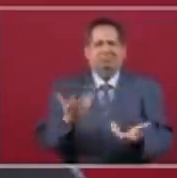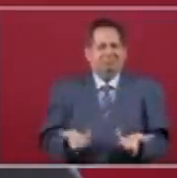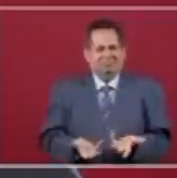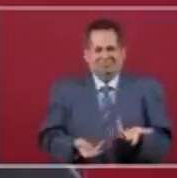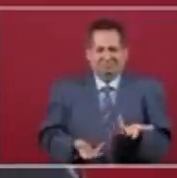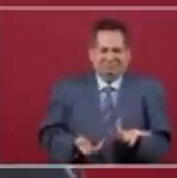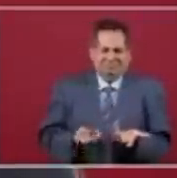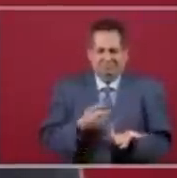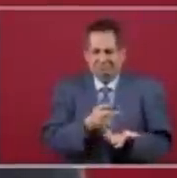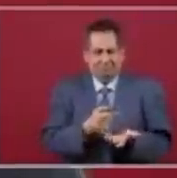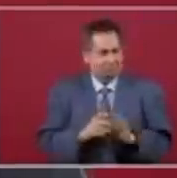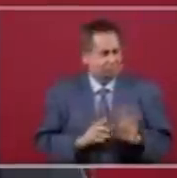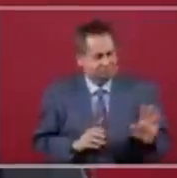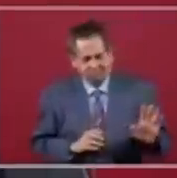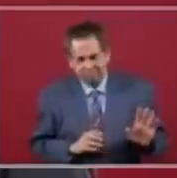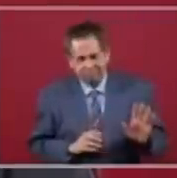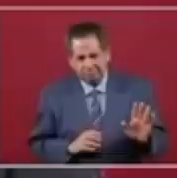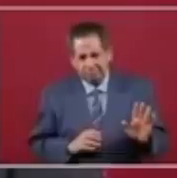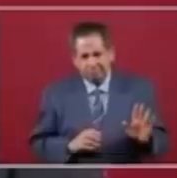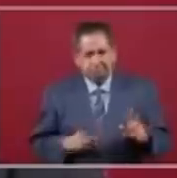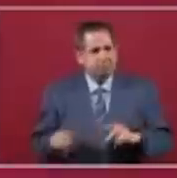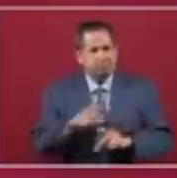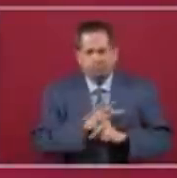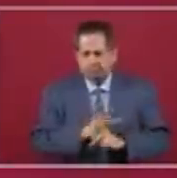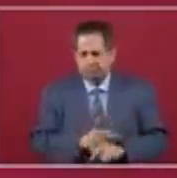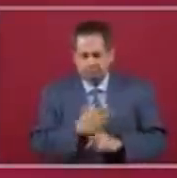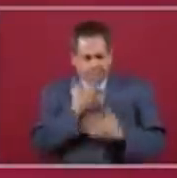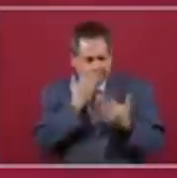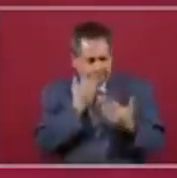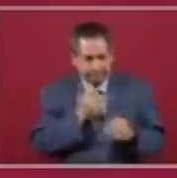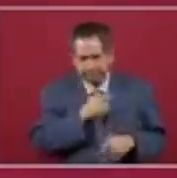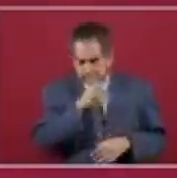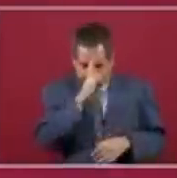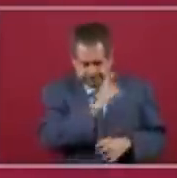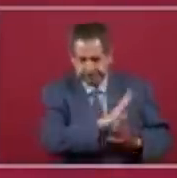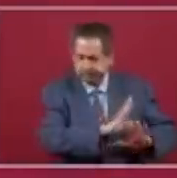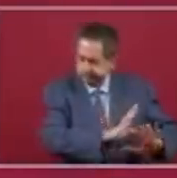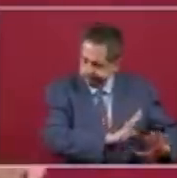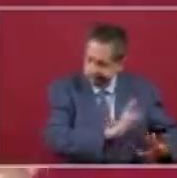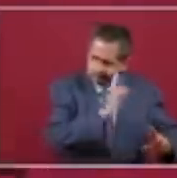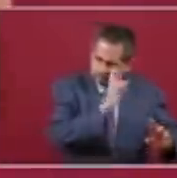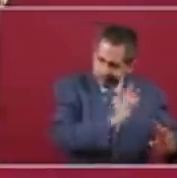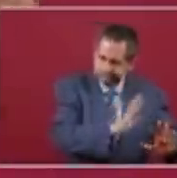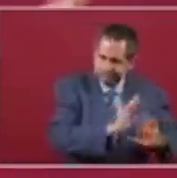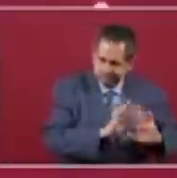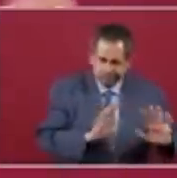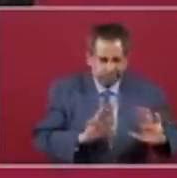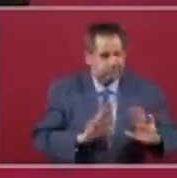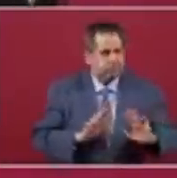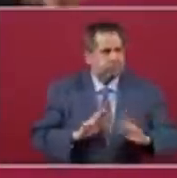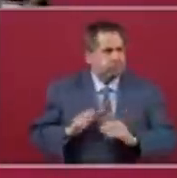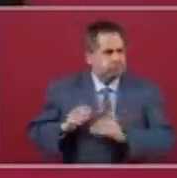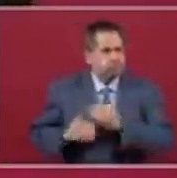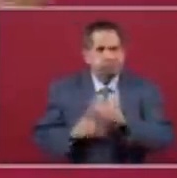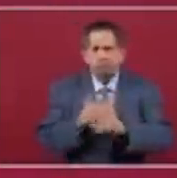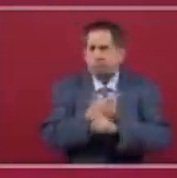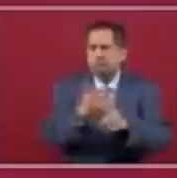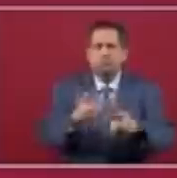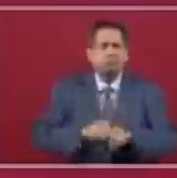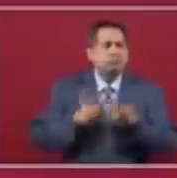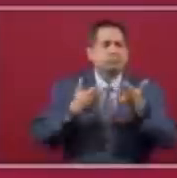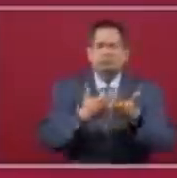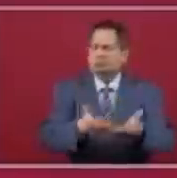y que se haya actuado con tolerancia, con respeto, se haya permitido la libre